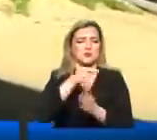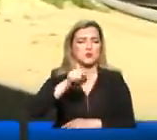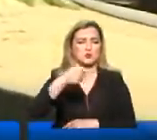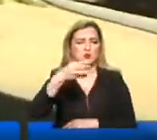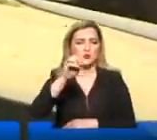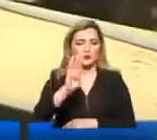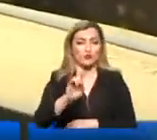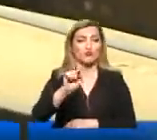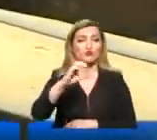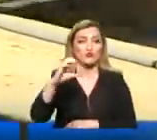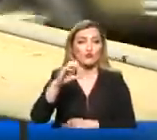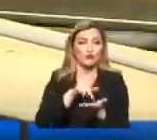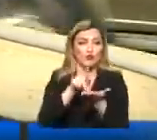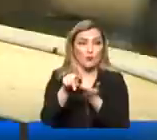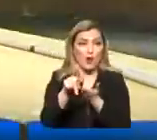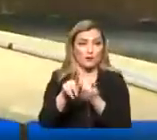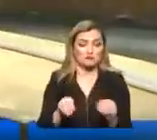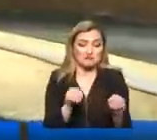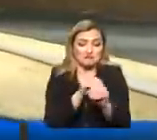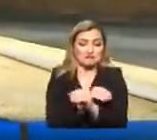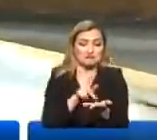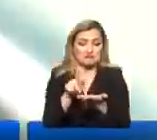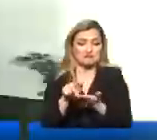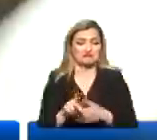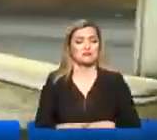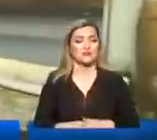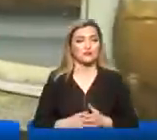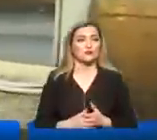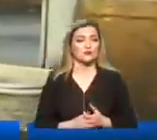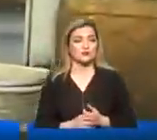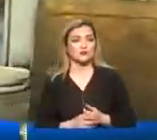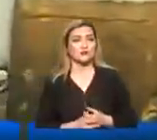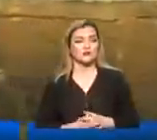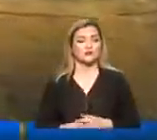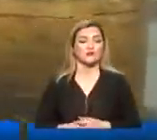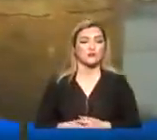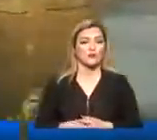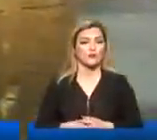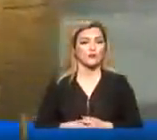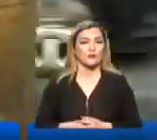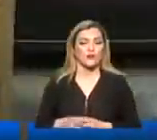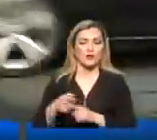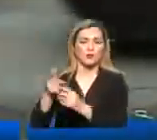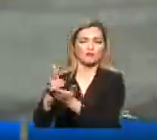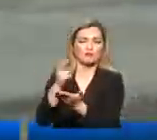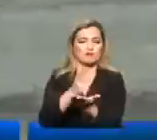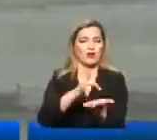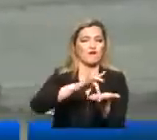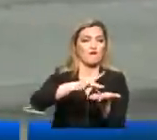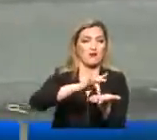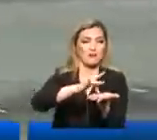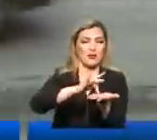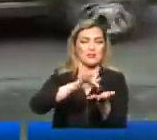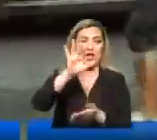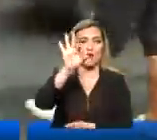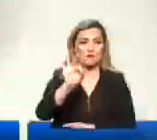www.pichincha.gob.es, hacer el pago, hacer la transacción de pago y además en todas las los sucursales de Fibeca. Ahora, ¿qué es lo